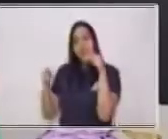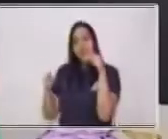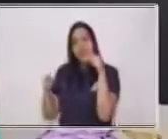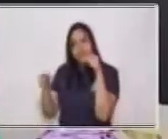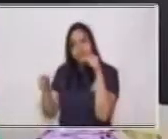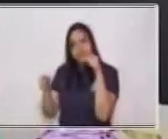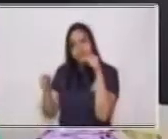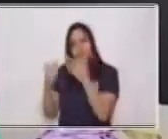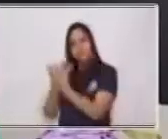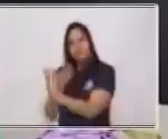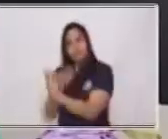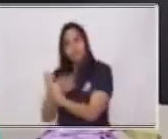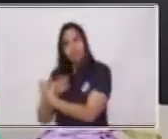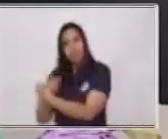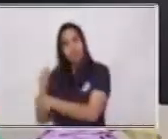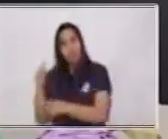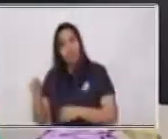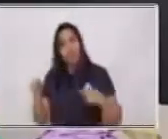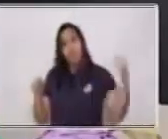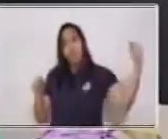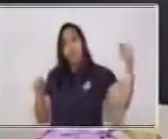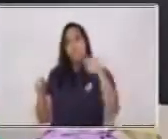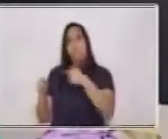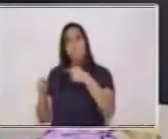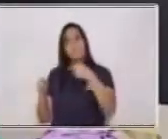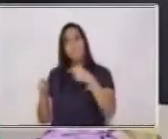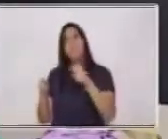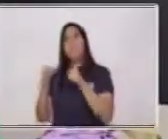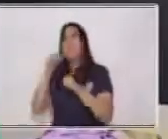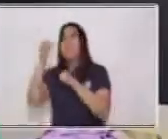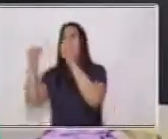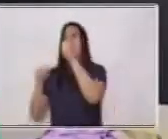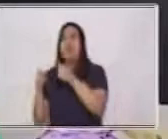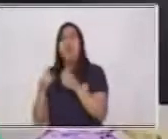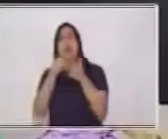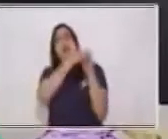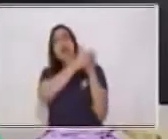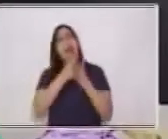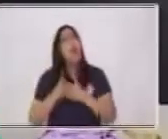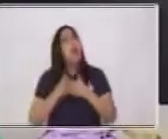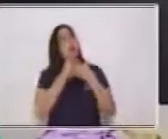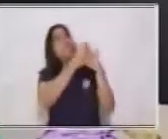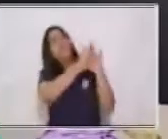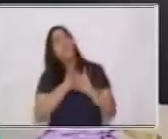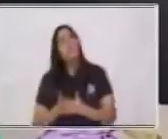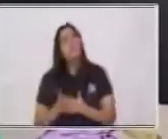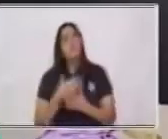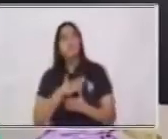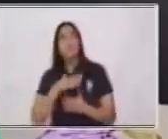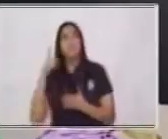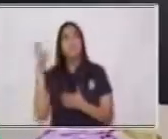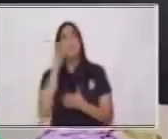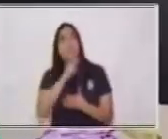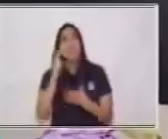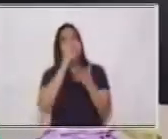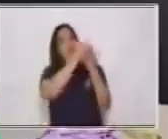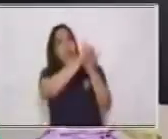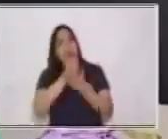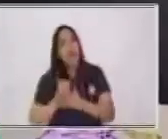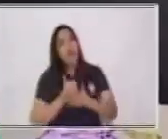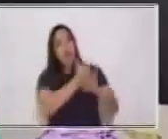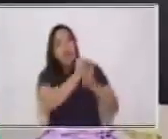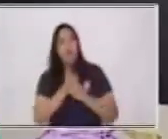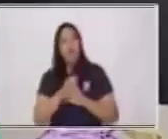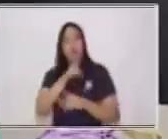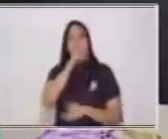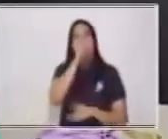periquito escuchó a la mariquita que gritaba, ¡ayuda! ¡Ayuda! ¡Necesito ayuda! El periquito